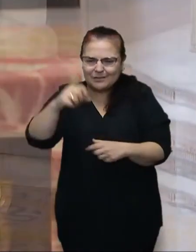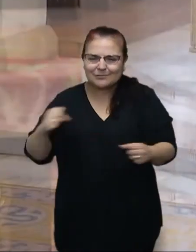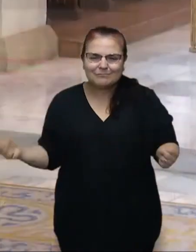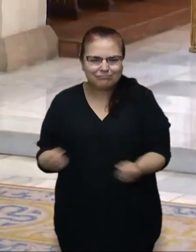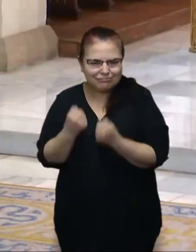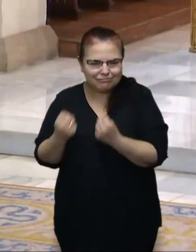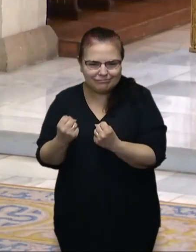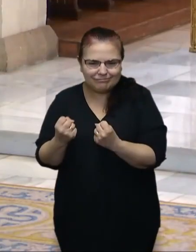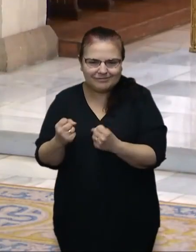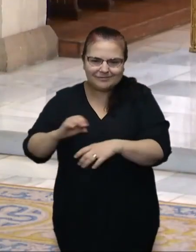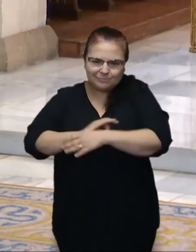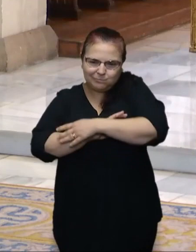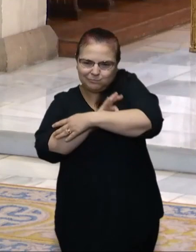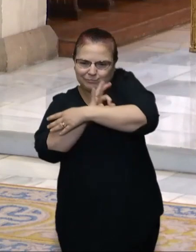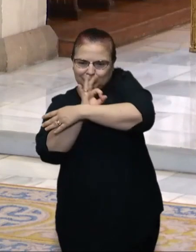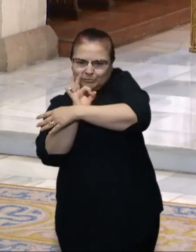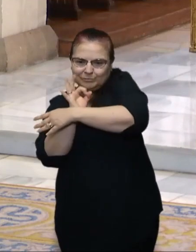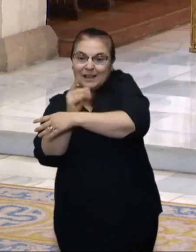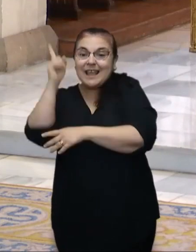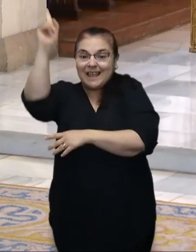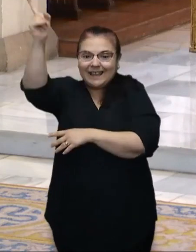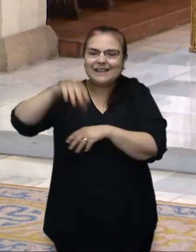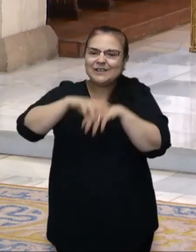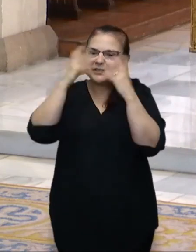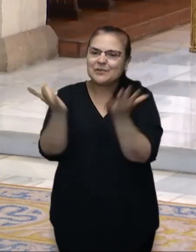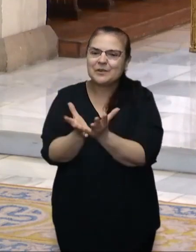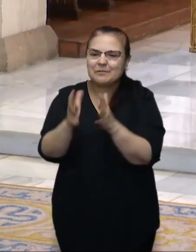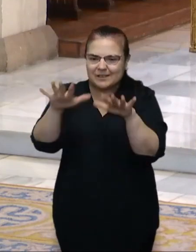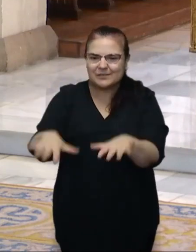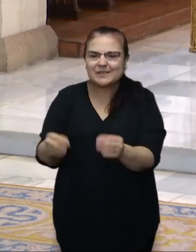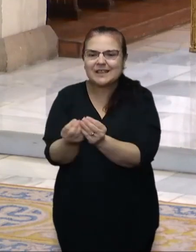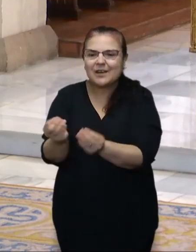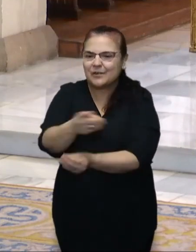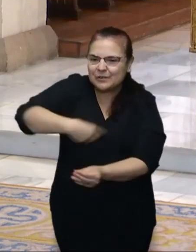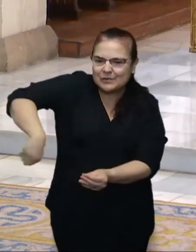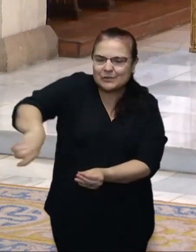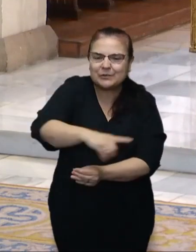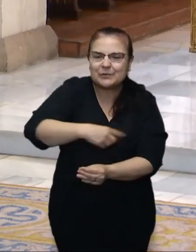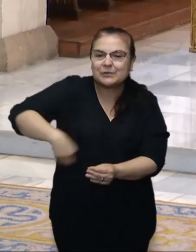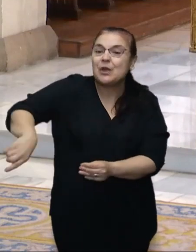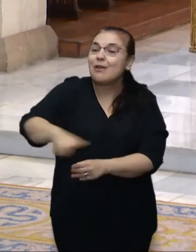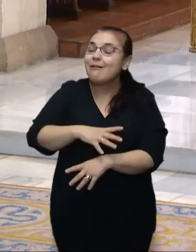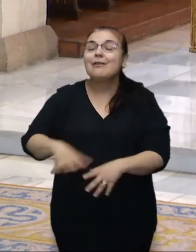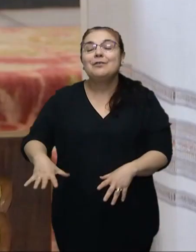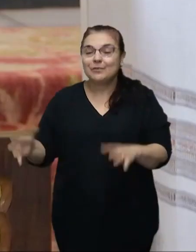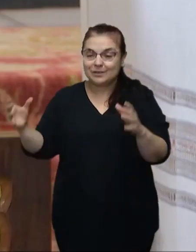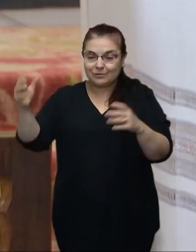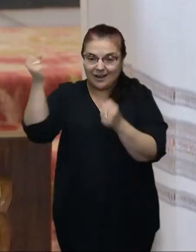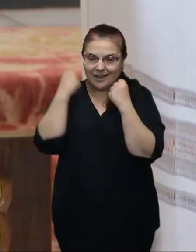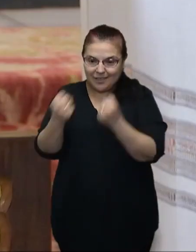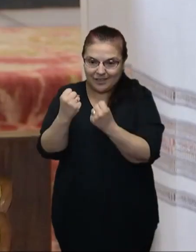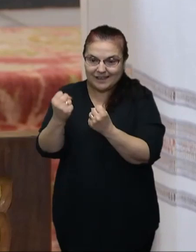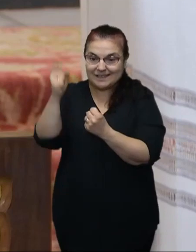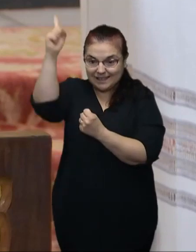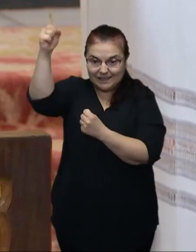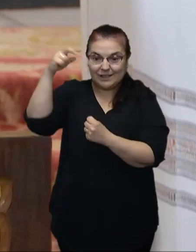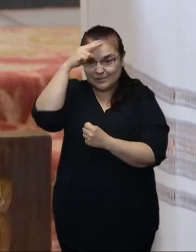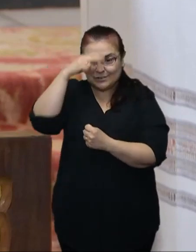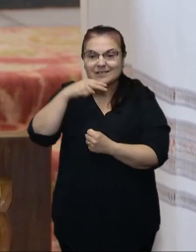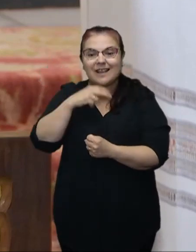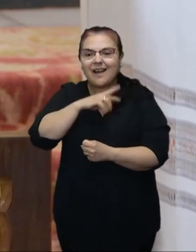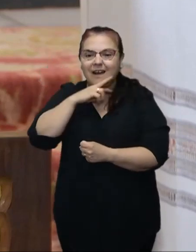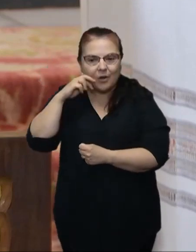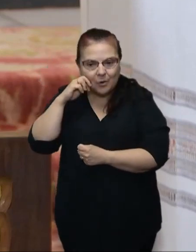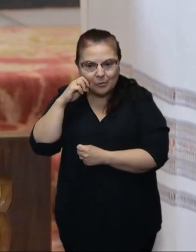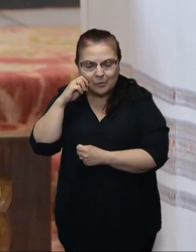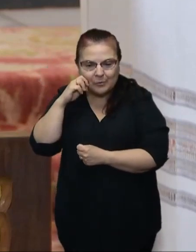aurora. El Dios del universo está con nosotros. Nuestro alcázar es el Dios de Jacob. El Señor del